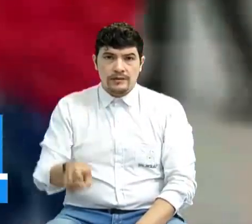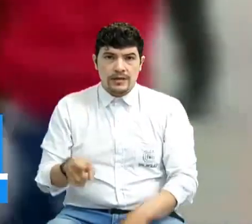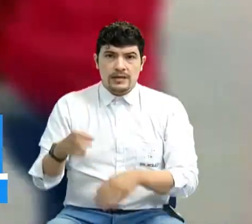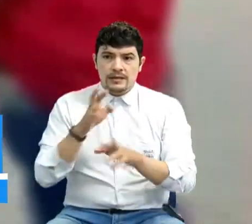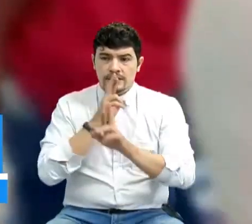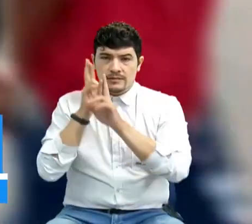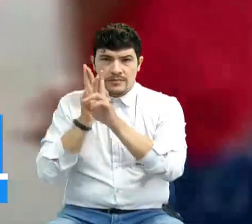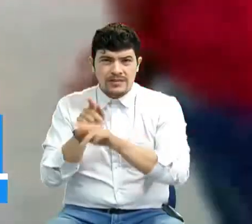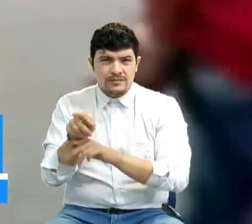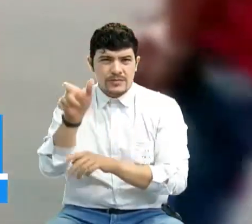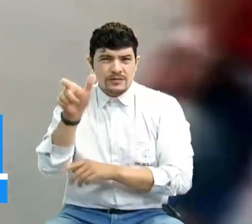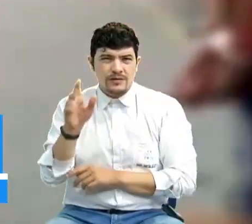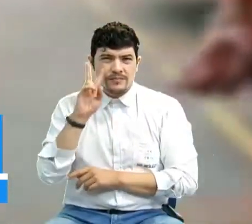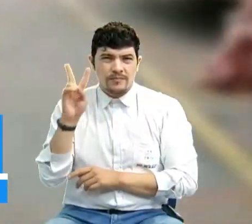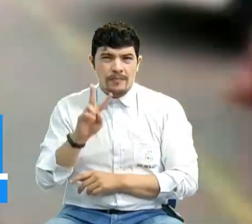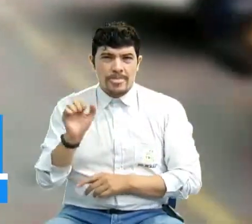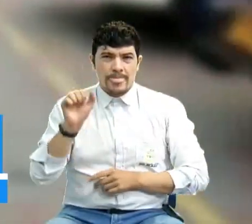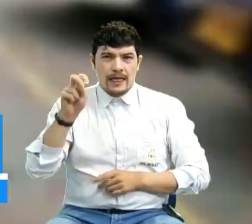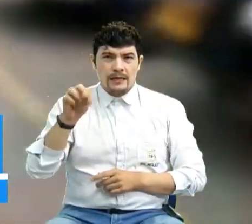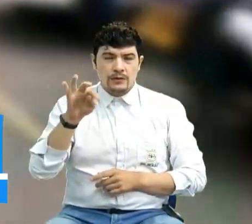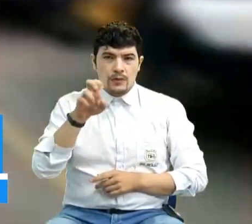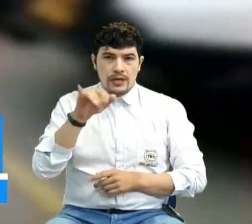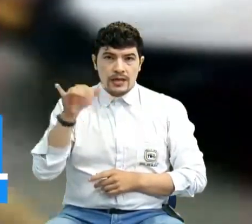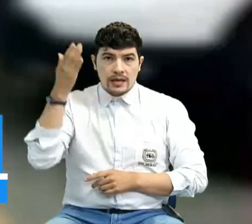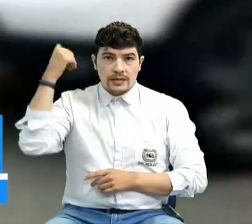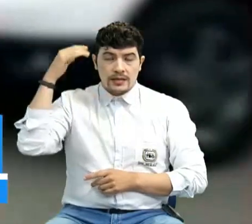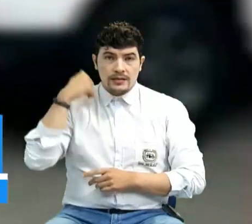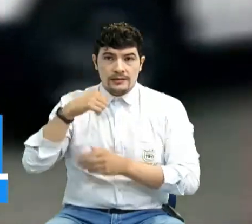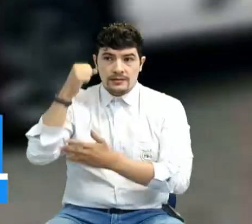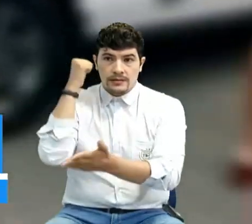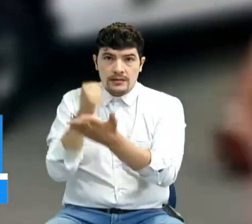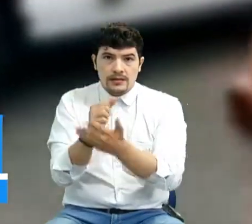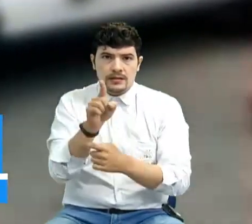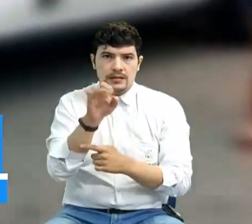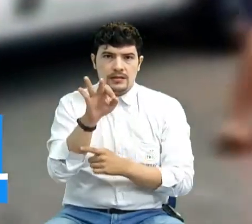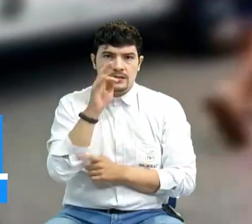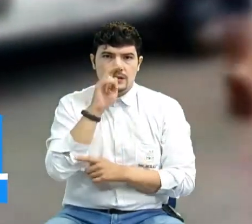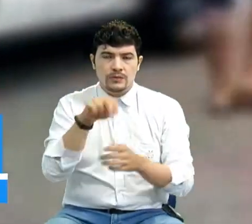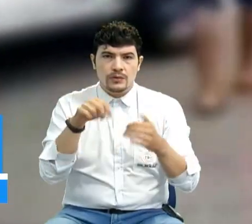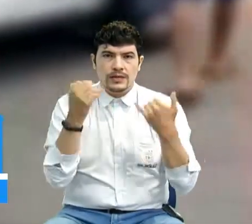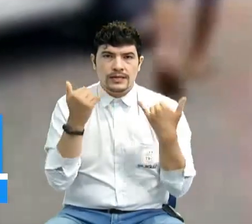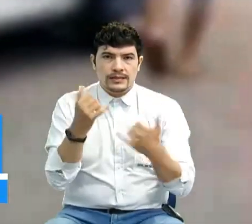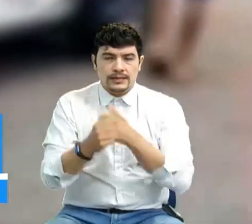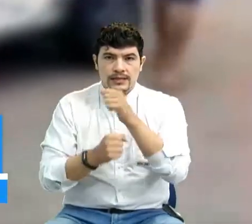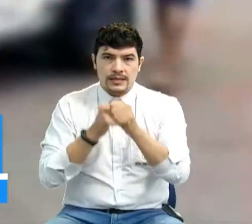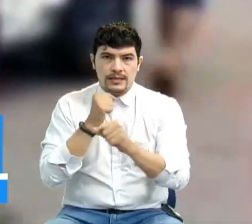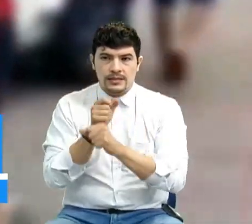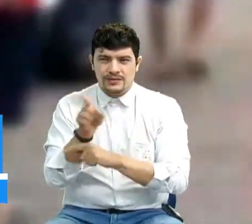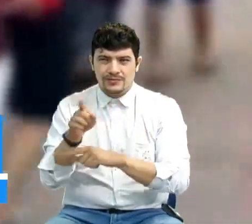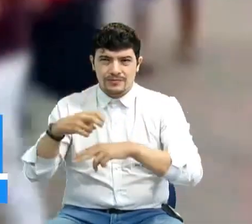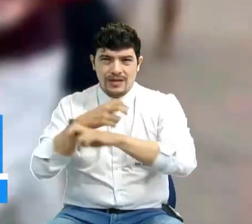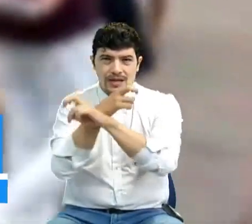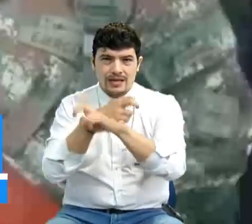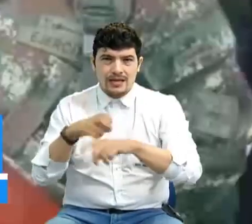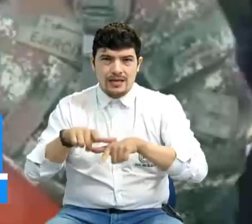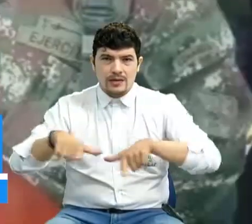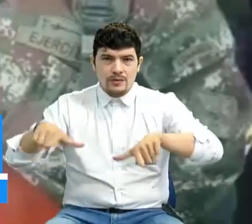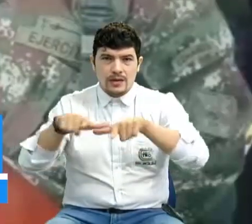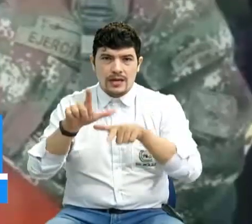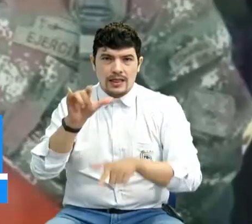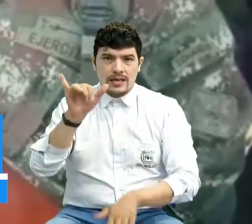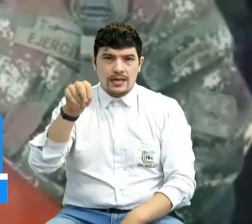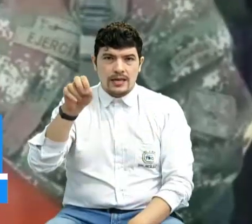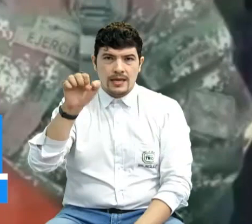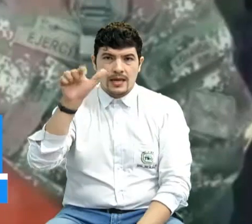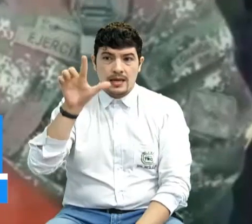del venezolano Anthony Rafael Borges Carvajal, asesinado el pasado 13 de junio del presente año en el Parque Lineal, en zona céntrica de la ciudad. Ya